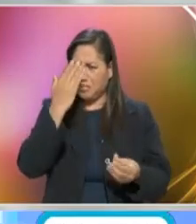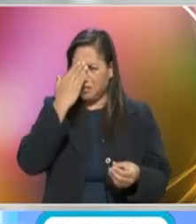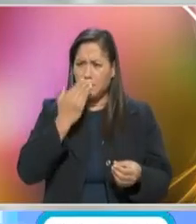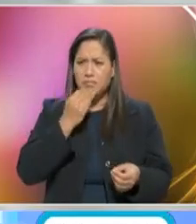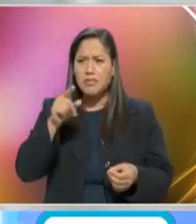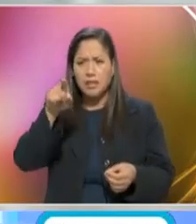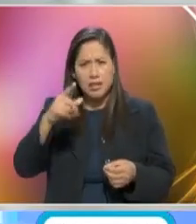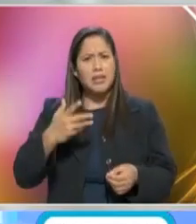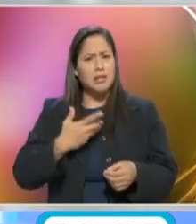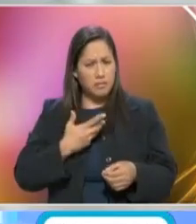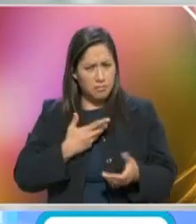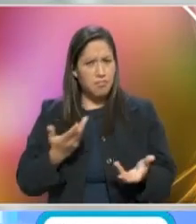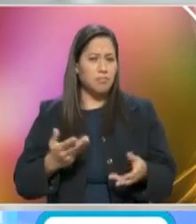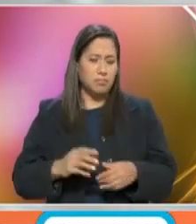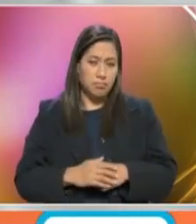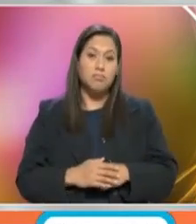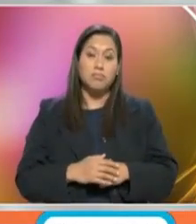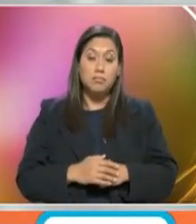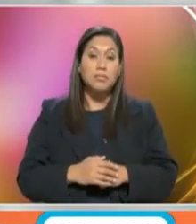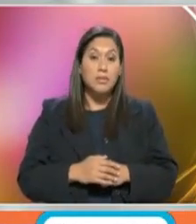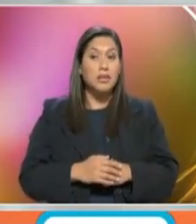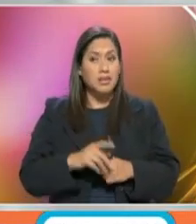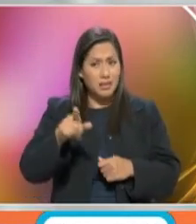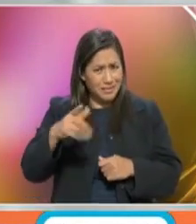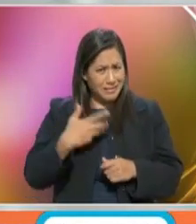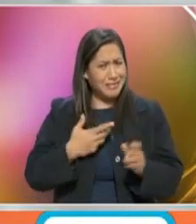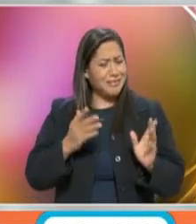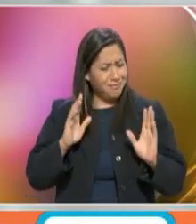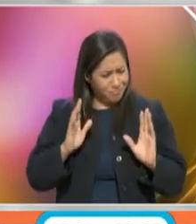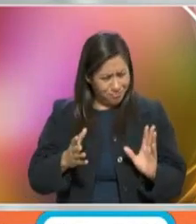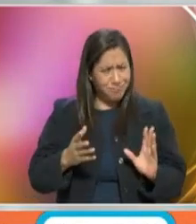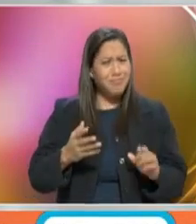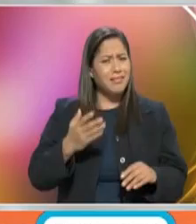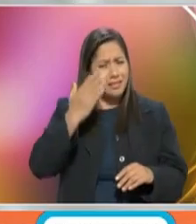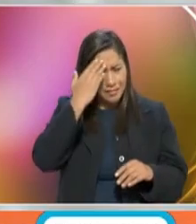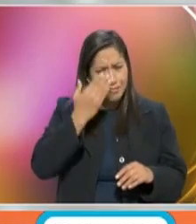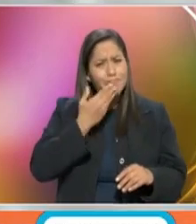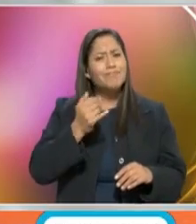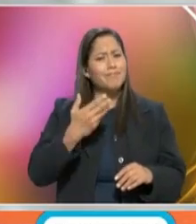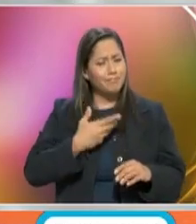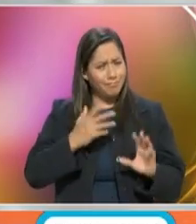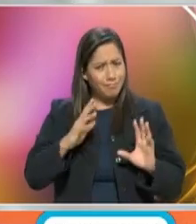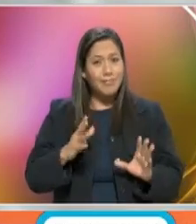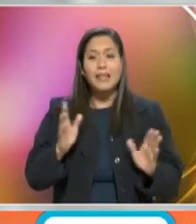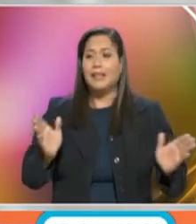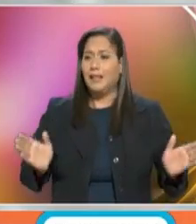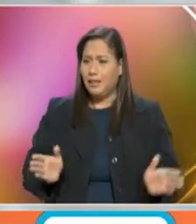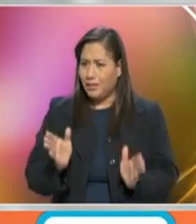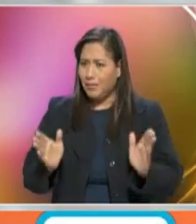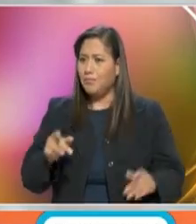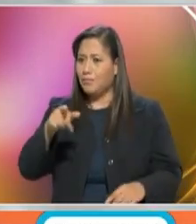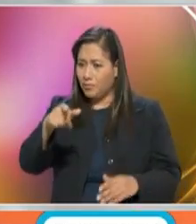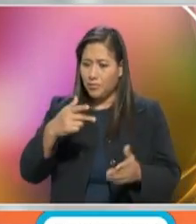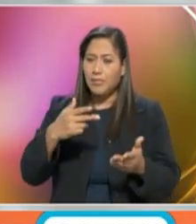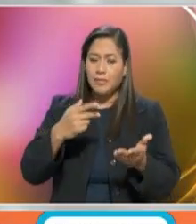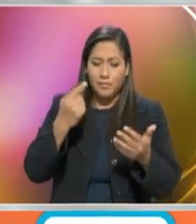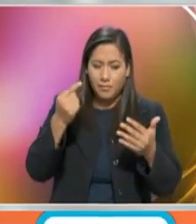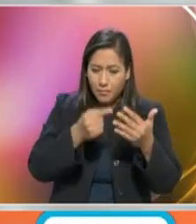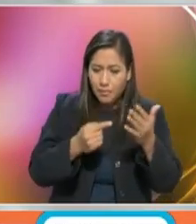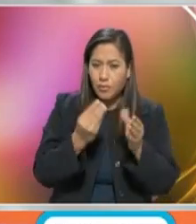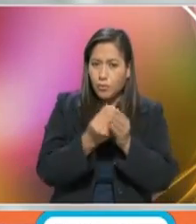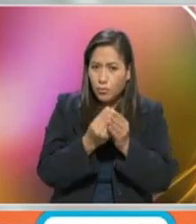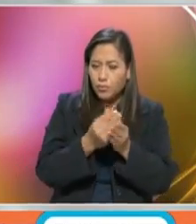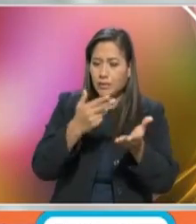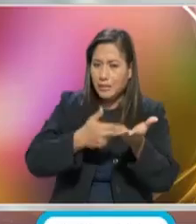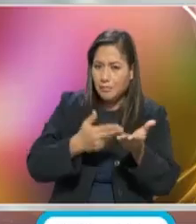puedan descubrir que tienen, ¿no? Claro, que ya cuentan, de hecho. Claro. Entonces, se trata de animarlas, de darles las herramientas técnicas